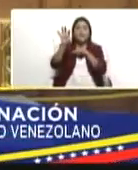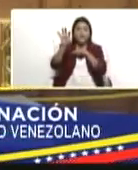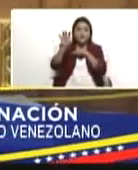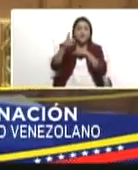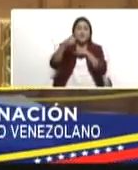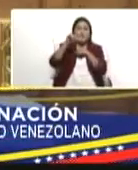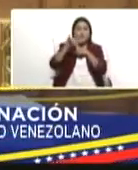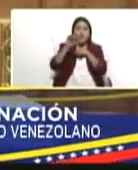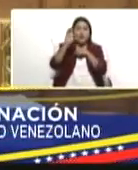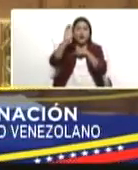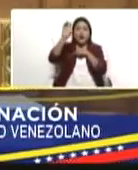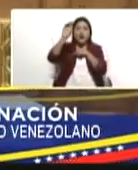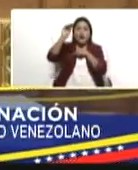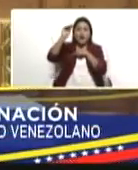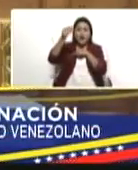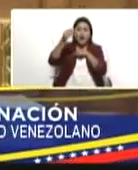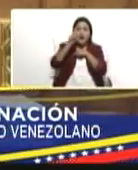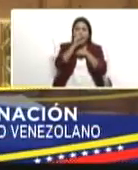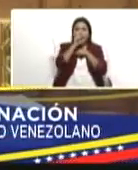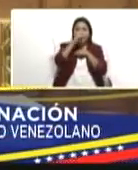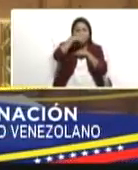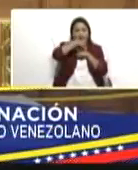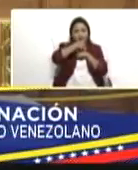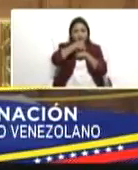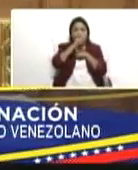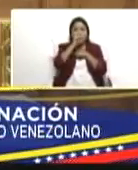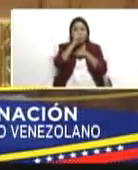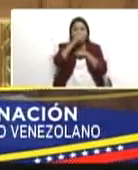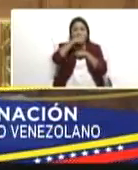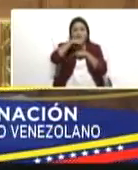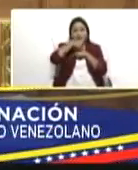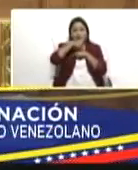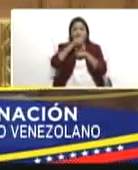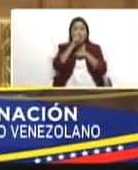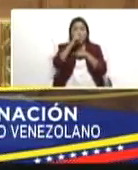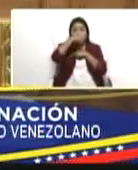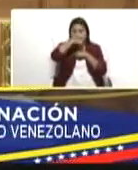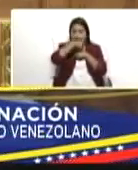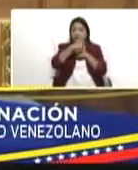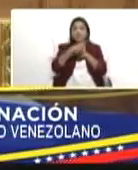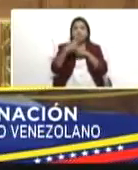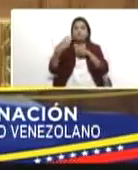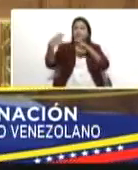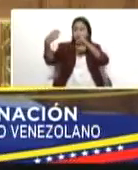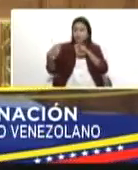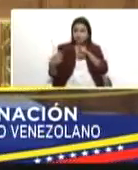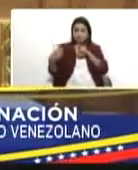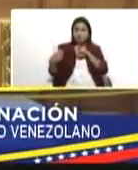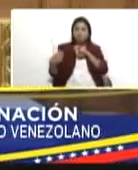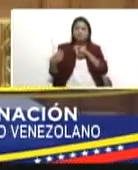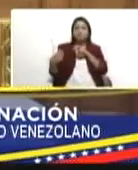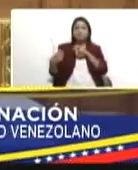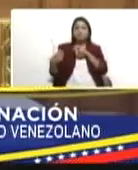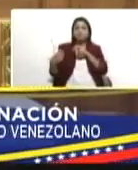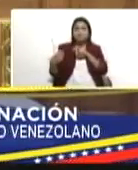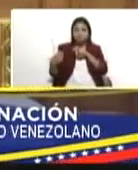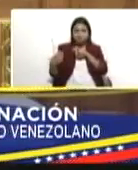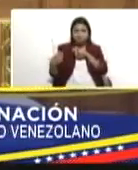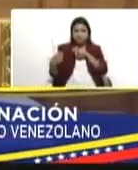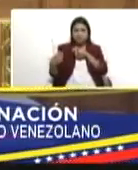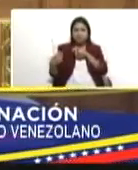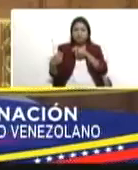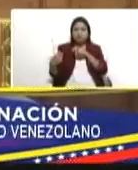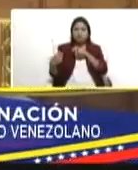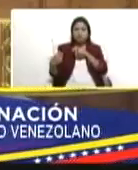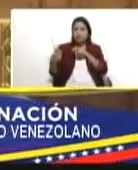mi Clon somos igualitos el Emir de Qatar y yo yo pudiera